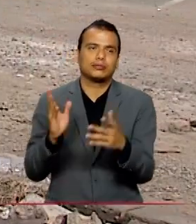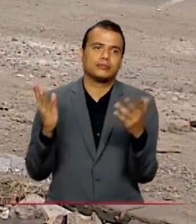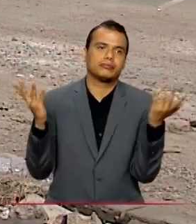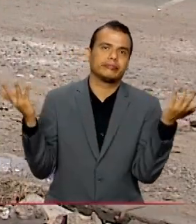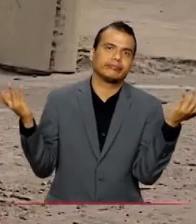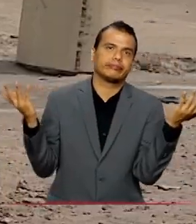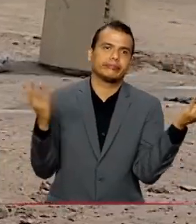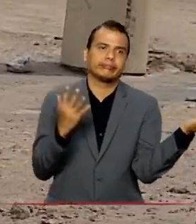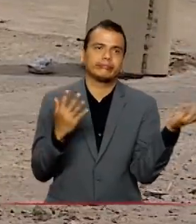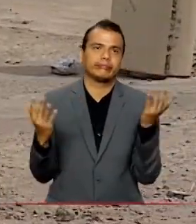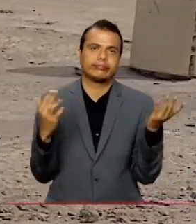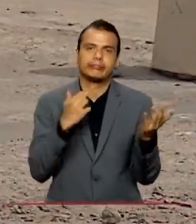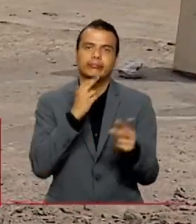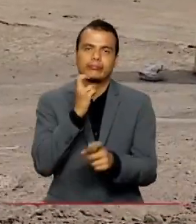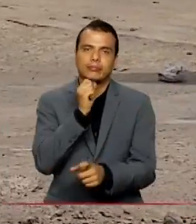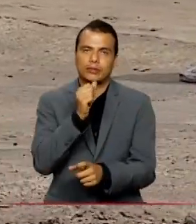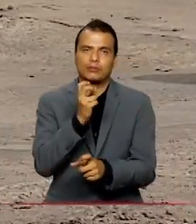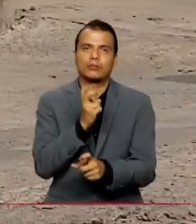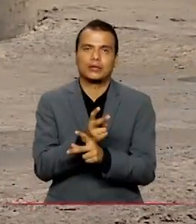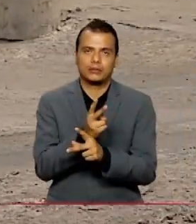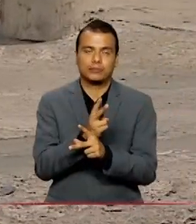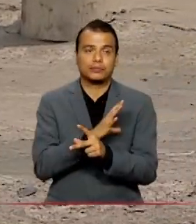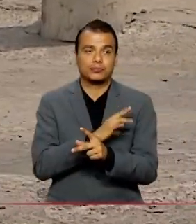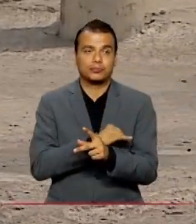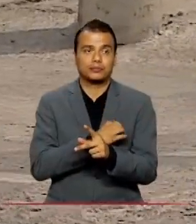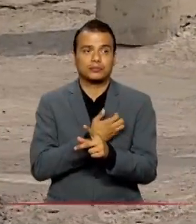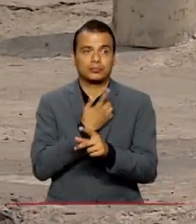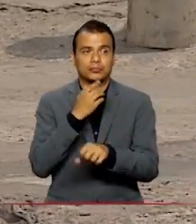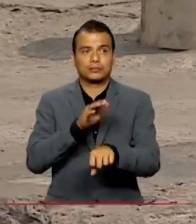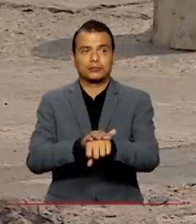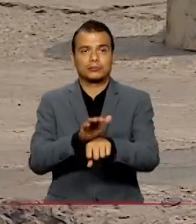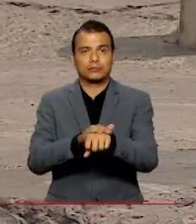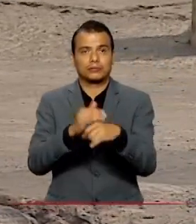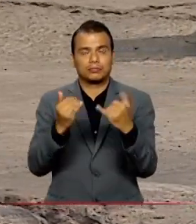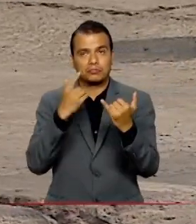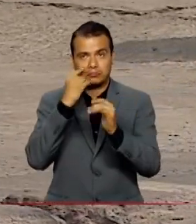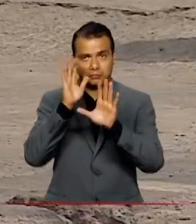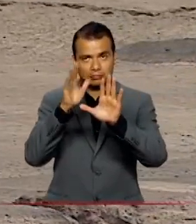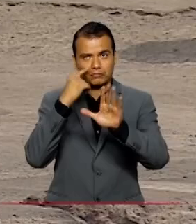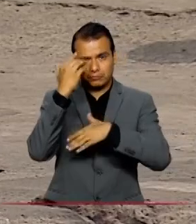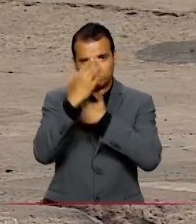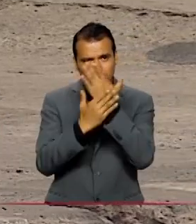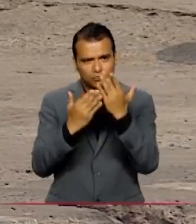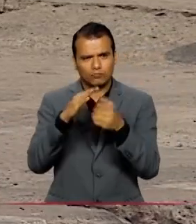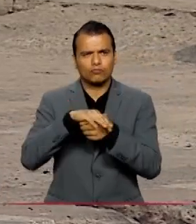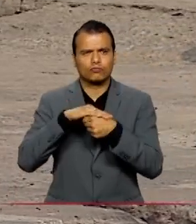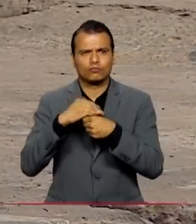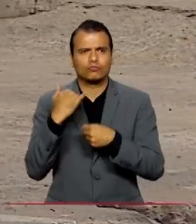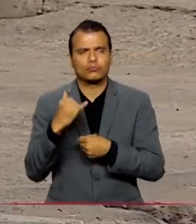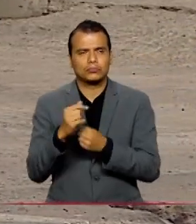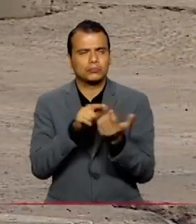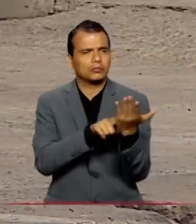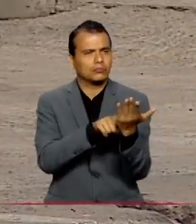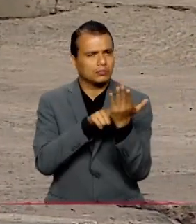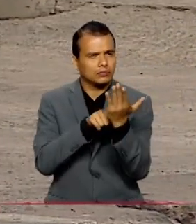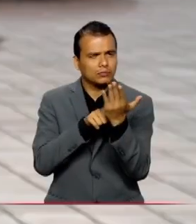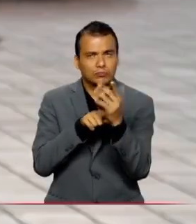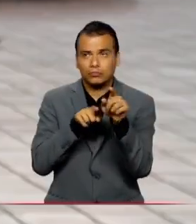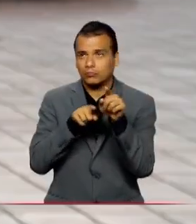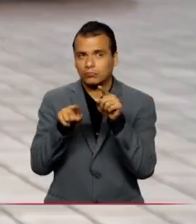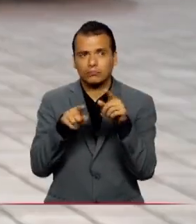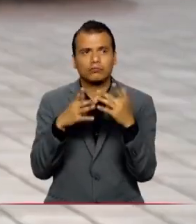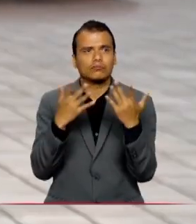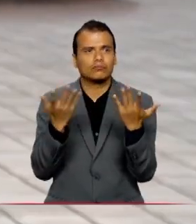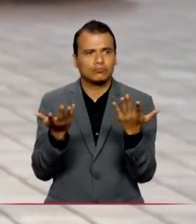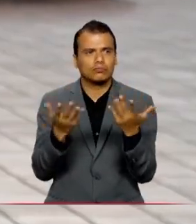vamos. Desde el distrito indicaron que se encuentran revisando la situación. Hemos evidenciado por redes sociales algunas denuncias que